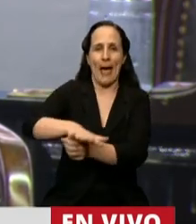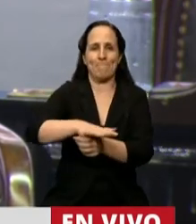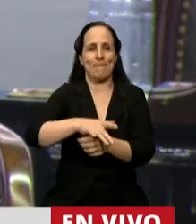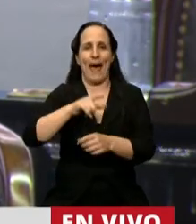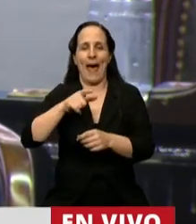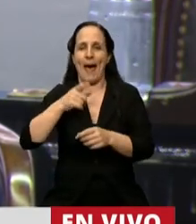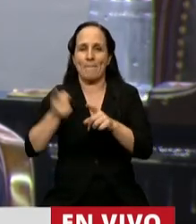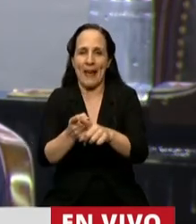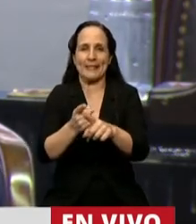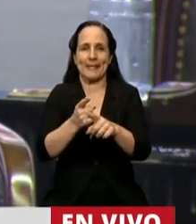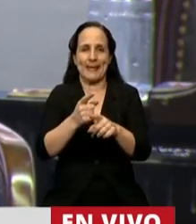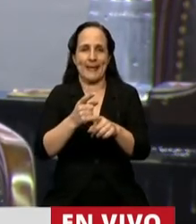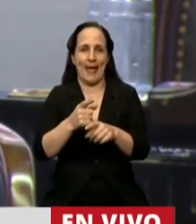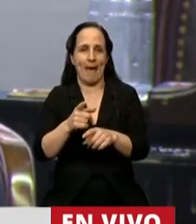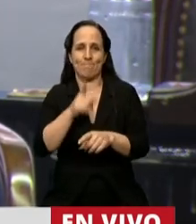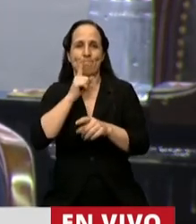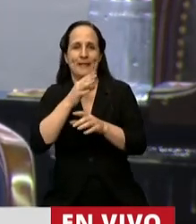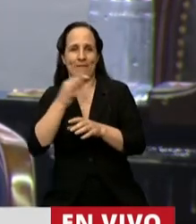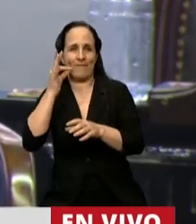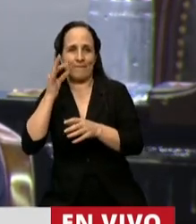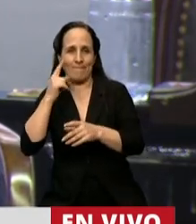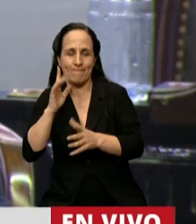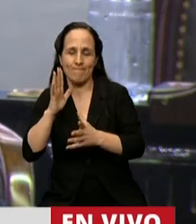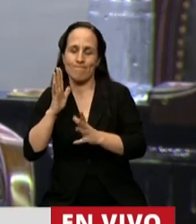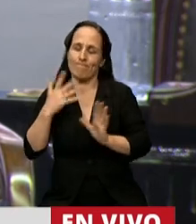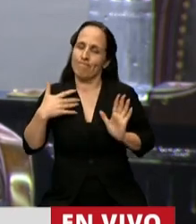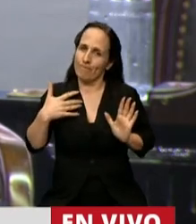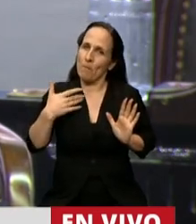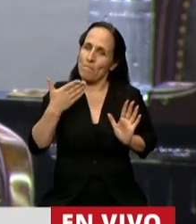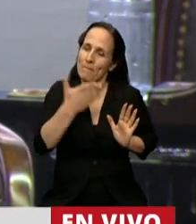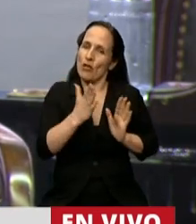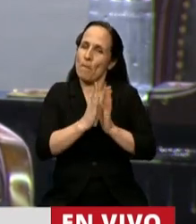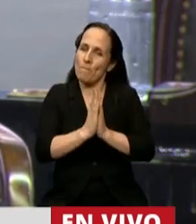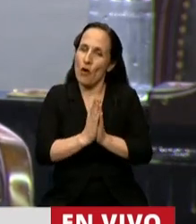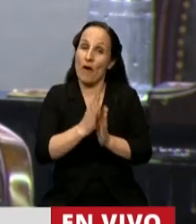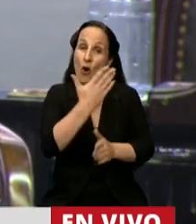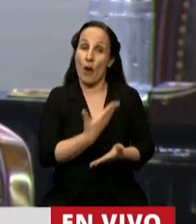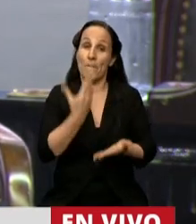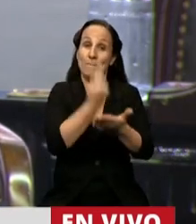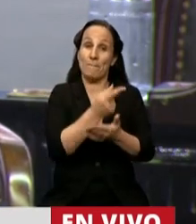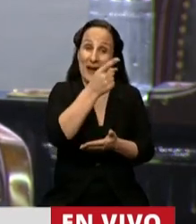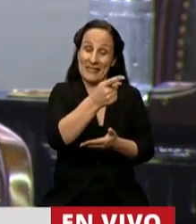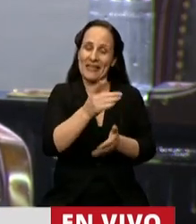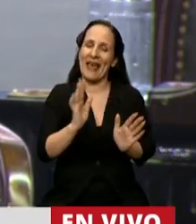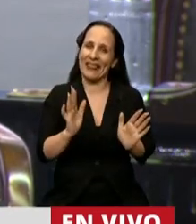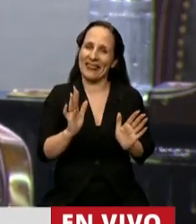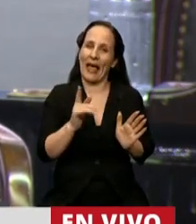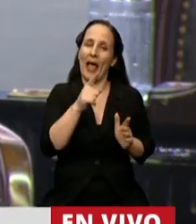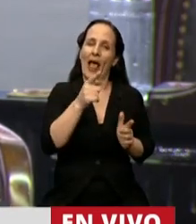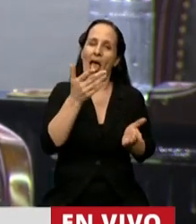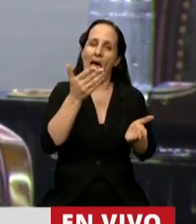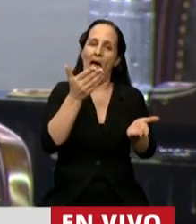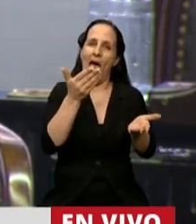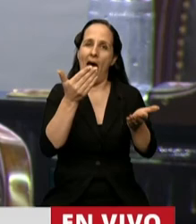lo persiguen, señora presidenta. Yo le pido, por favor, que cuando le toque ejercer la presidencia, al menos no incline la